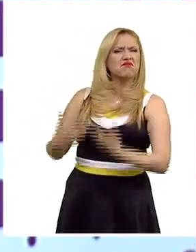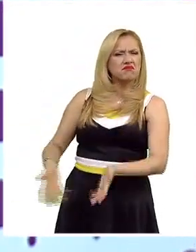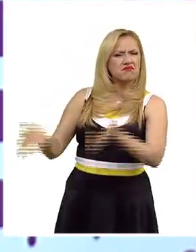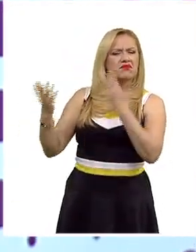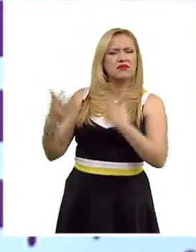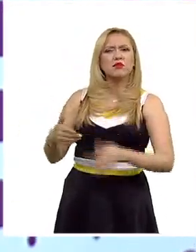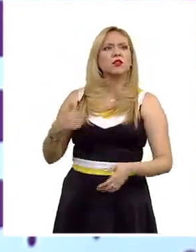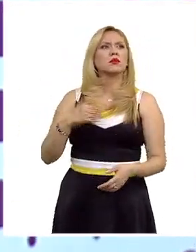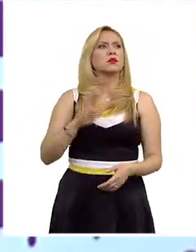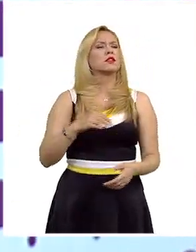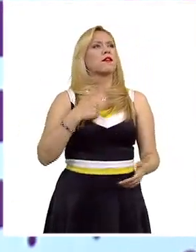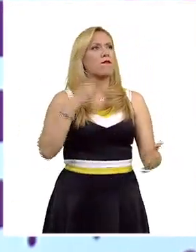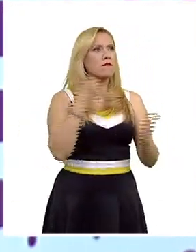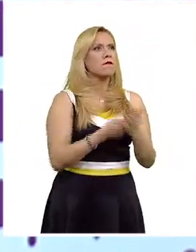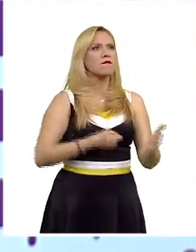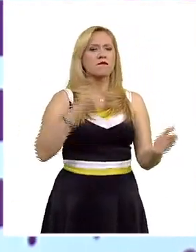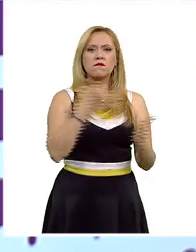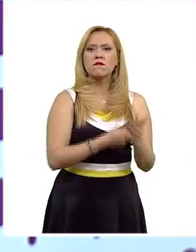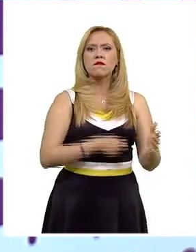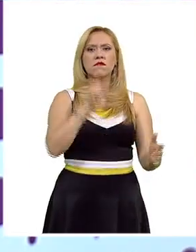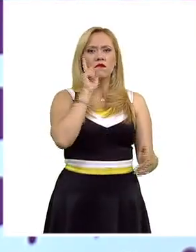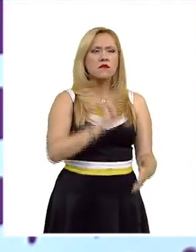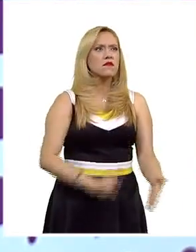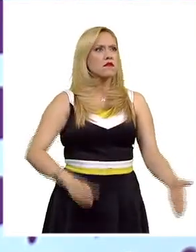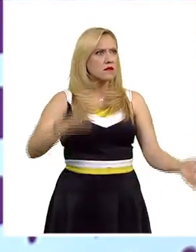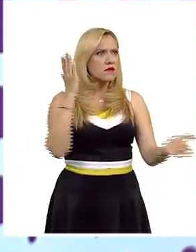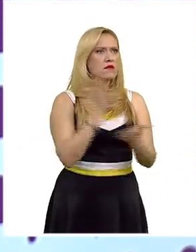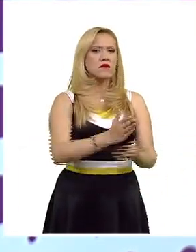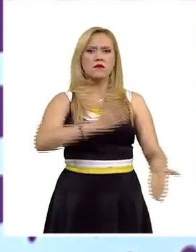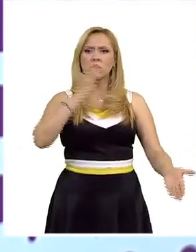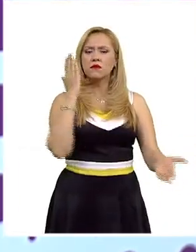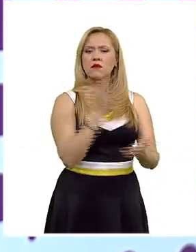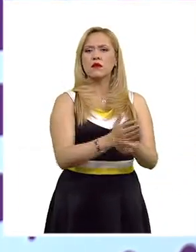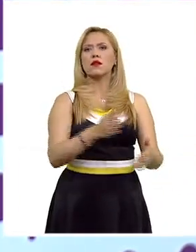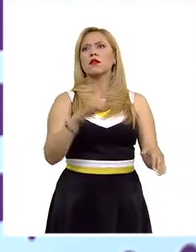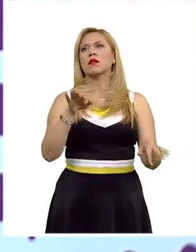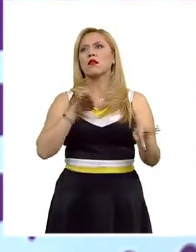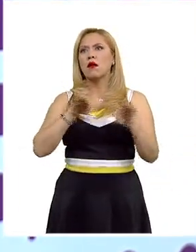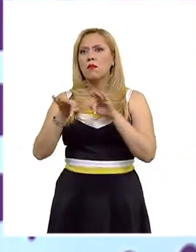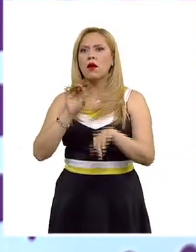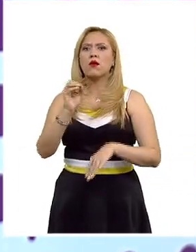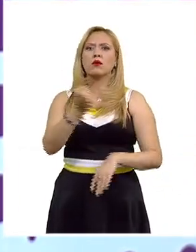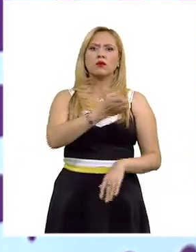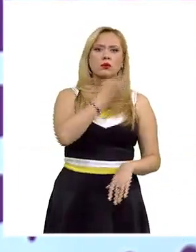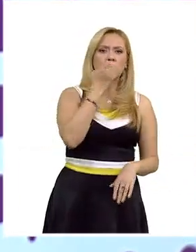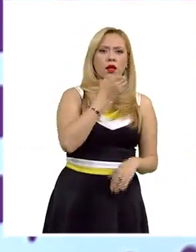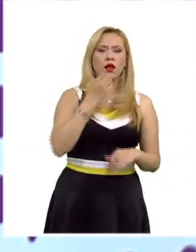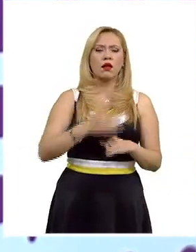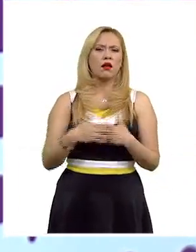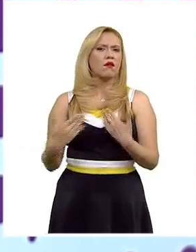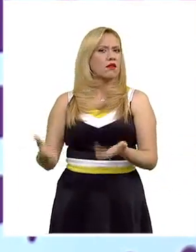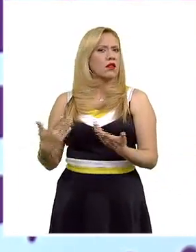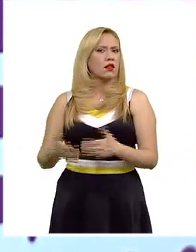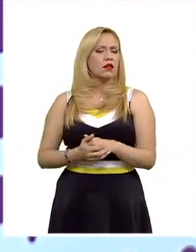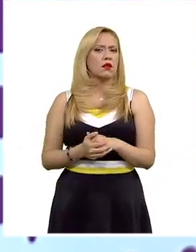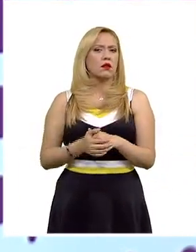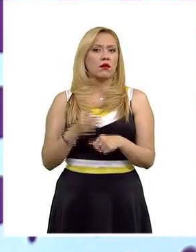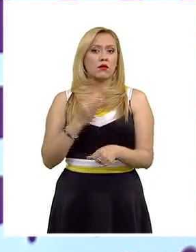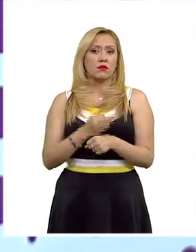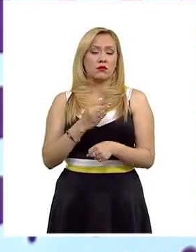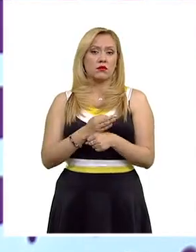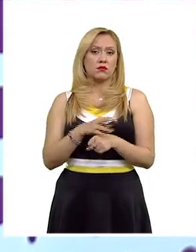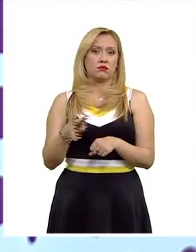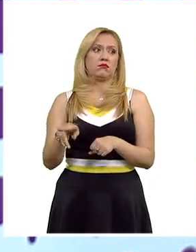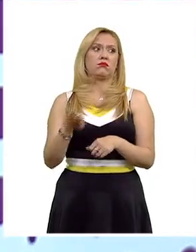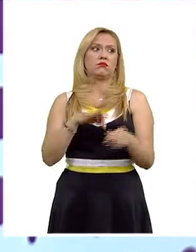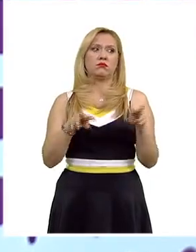estar detrás de una mujer, insistiéndole en el ámbito laboral o en el ámbito escolar. Y eso en este momento está puesto en